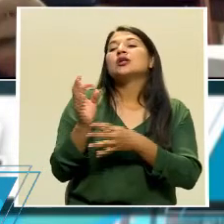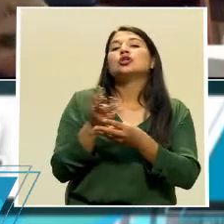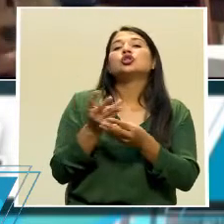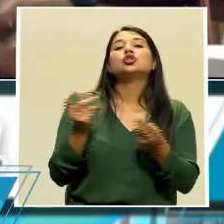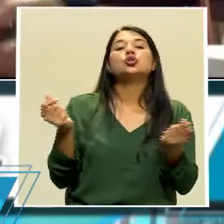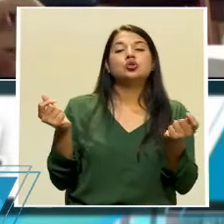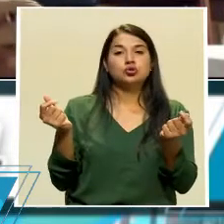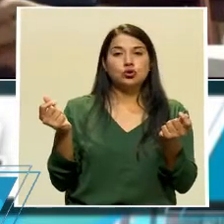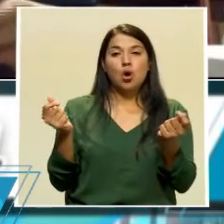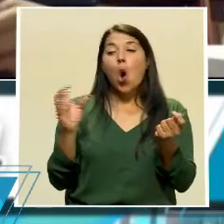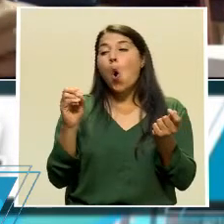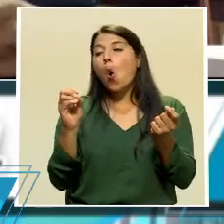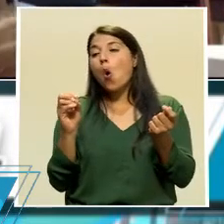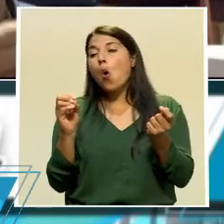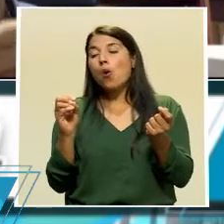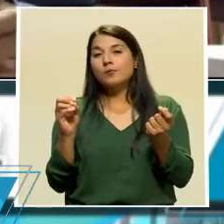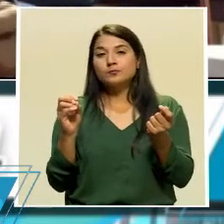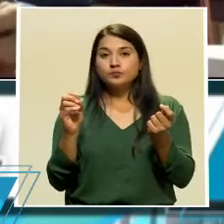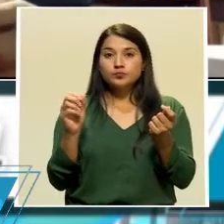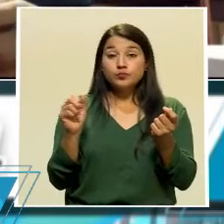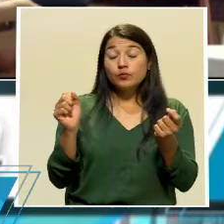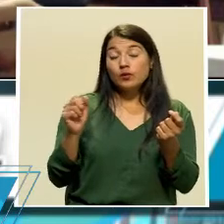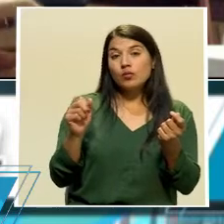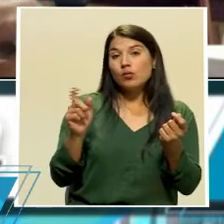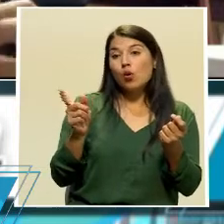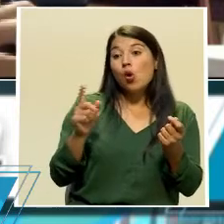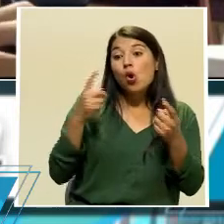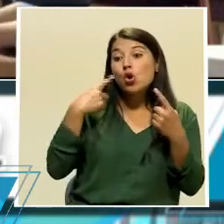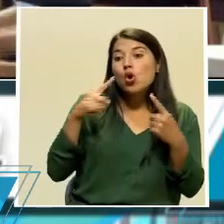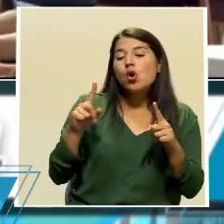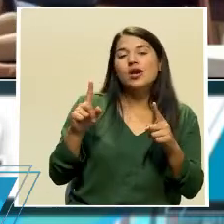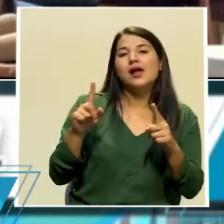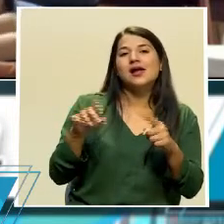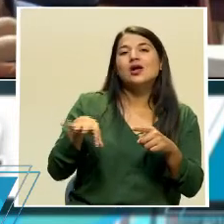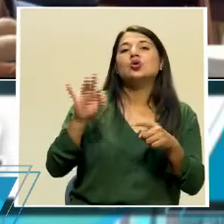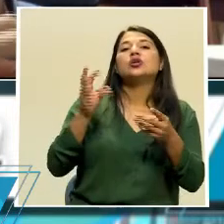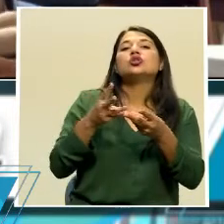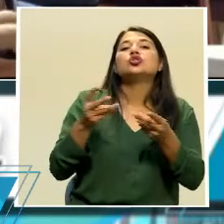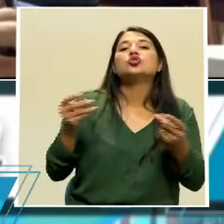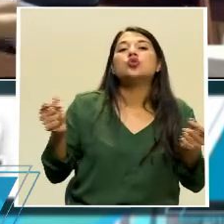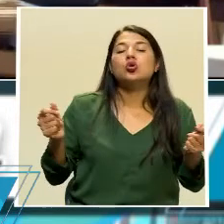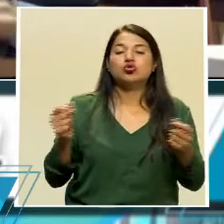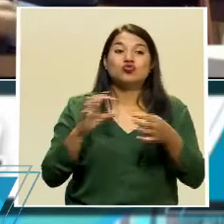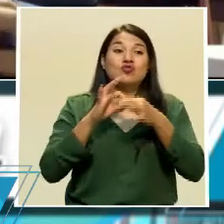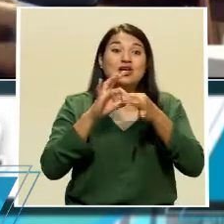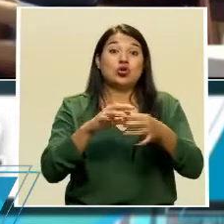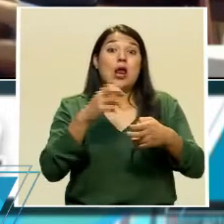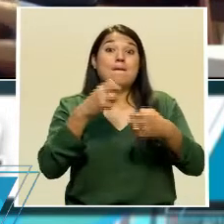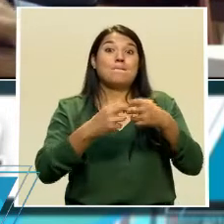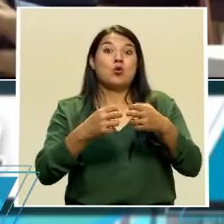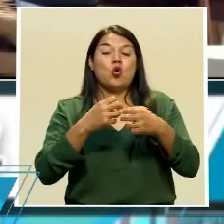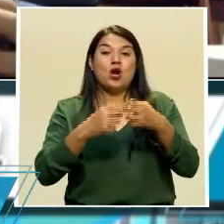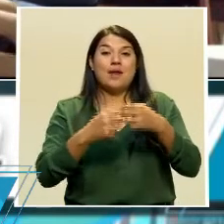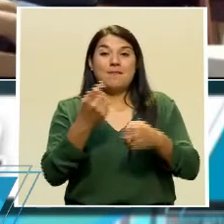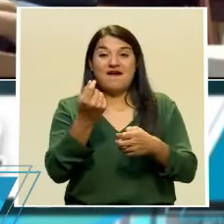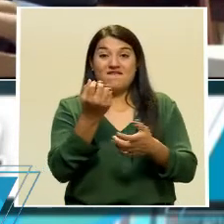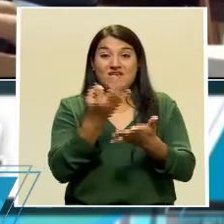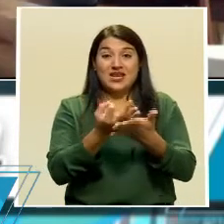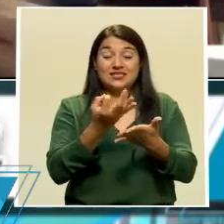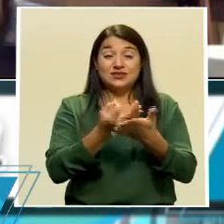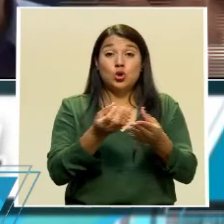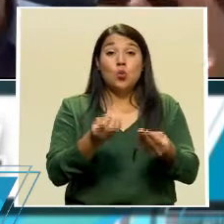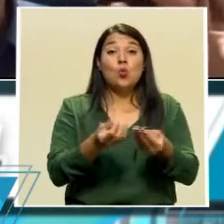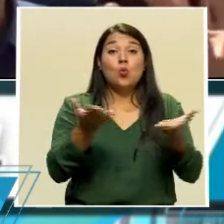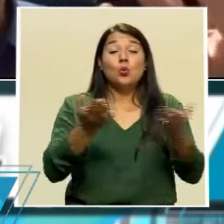para desenredar el trama financiero público que tiene, porque